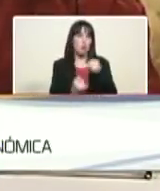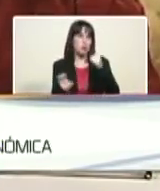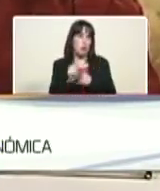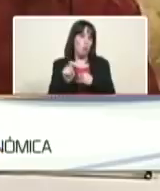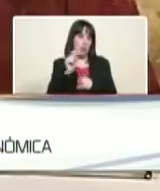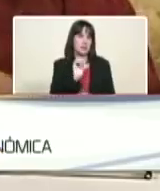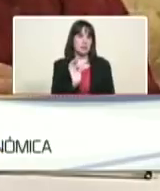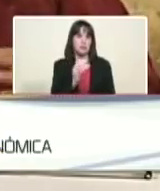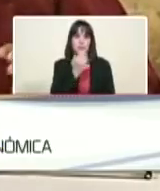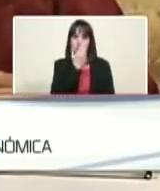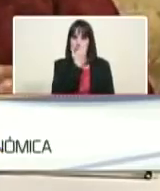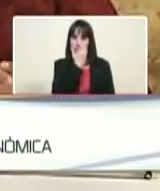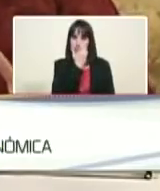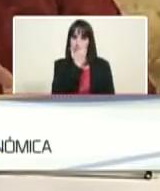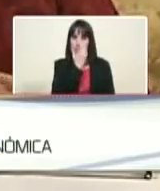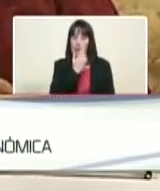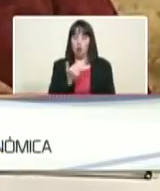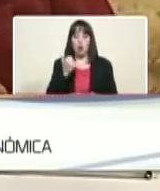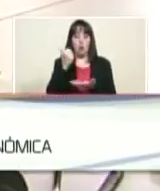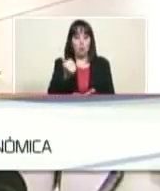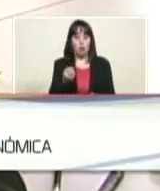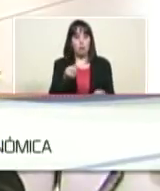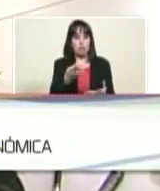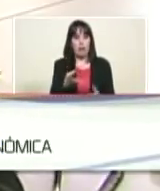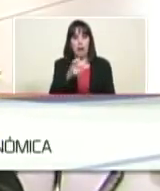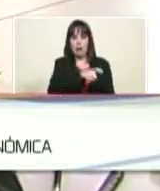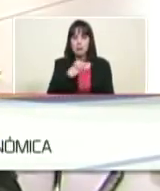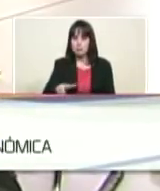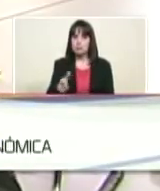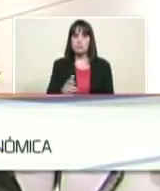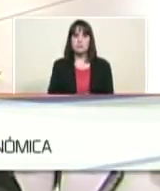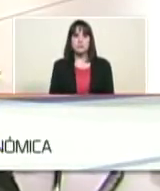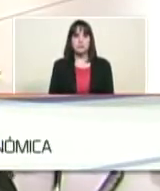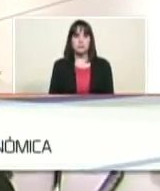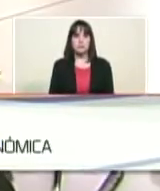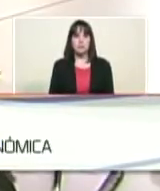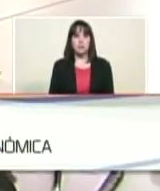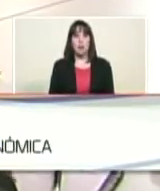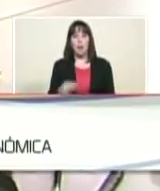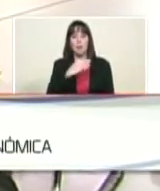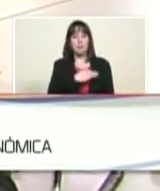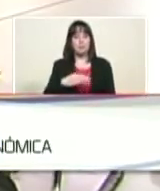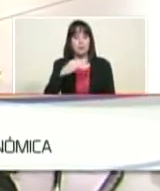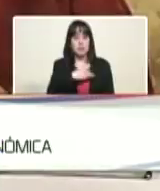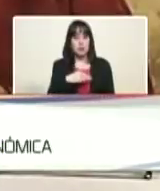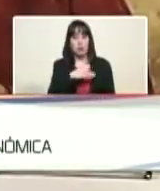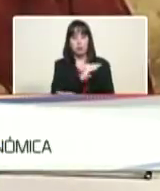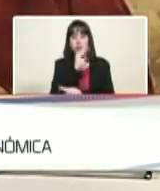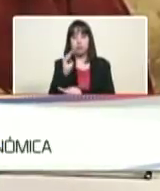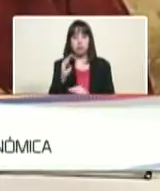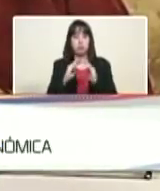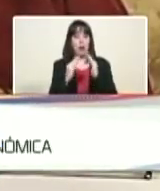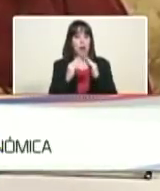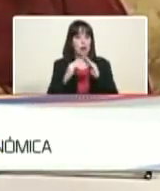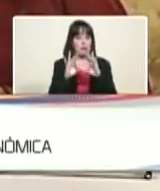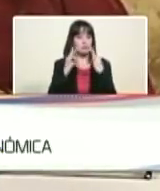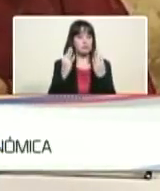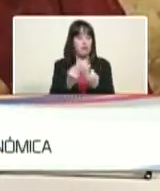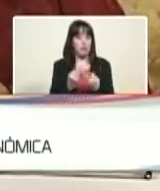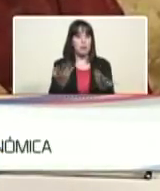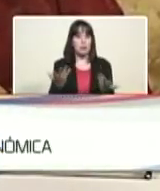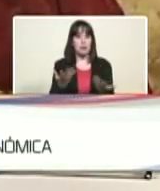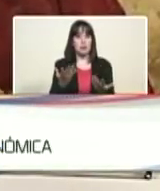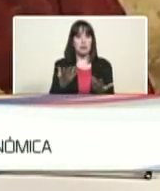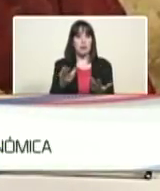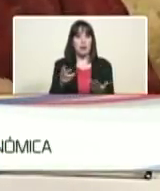meses, con los bonos del carnet de la patria. Con la gran misión Hogares de la Patria, que protege a la jefa de familia, el